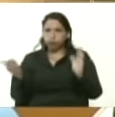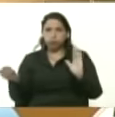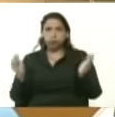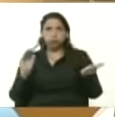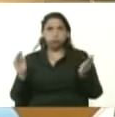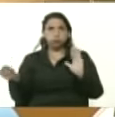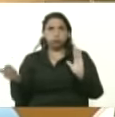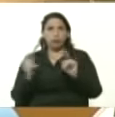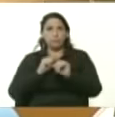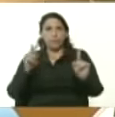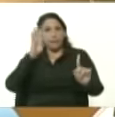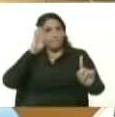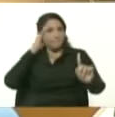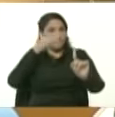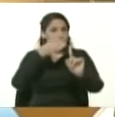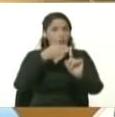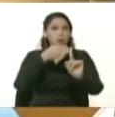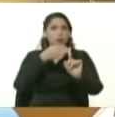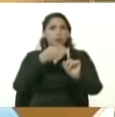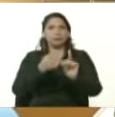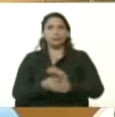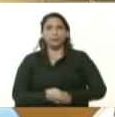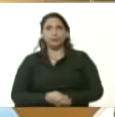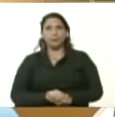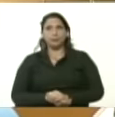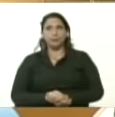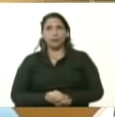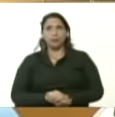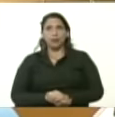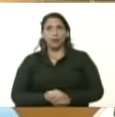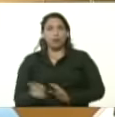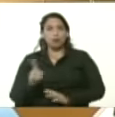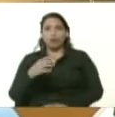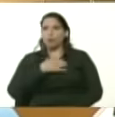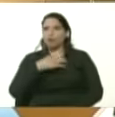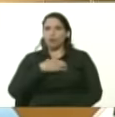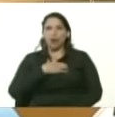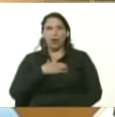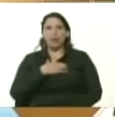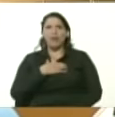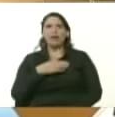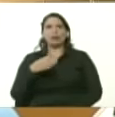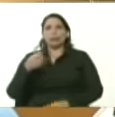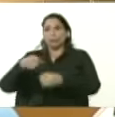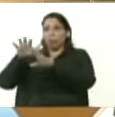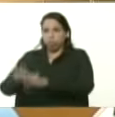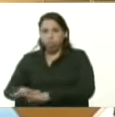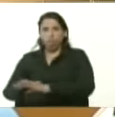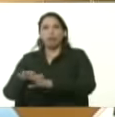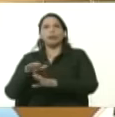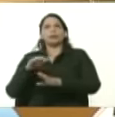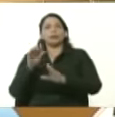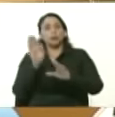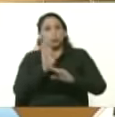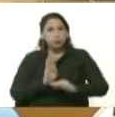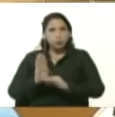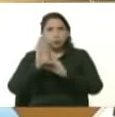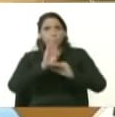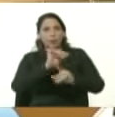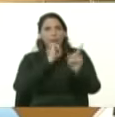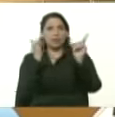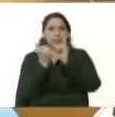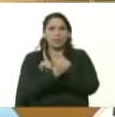para abordar la impostergable preservación del medio ambiente impactada por el devastador